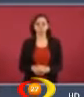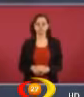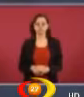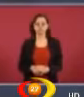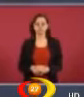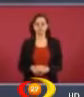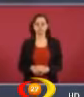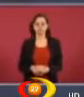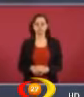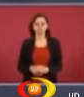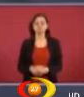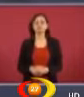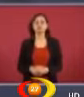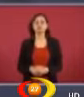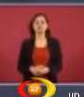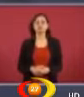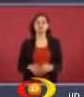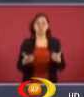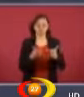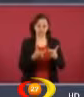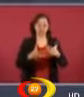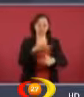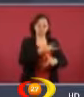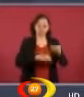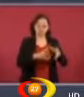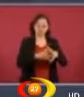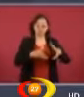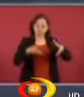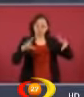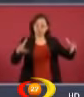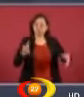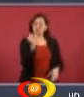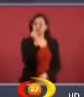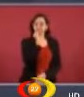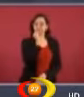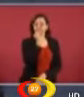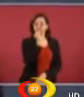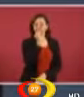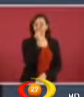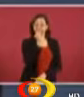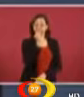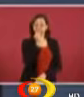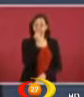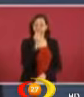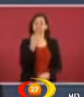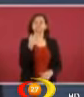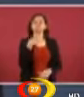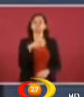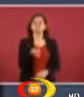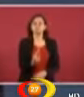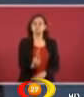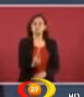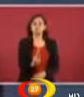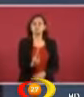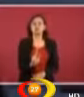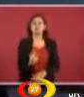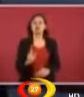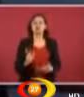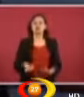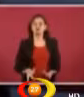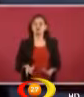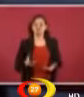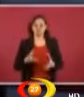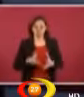no ha habido crecimiento económico como decíamos pero existe una mejor